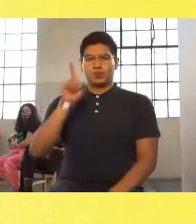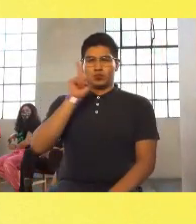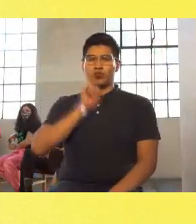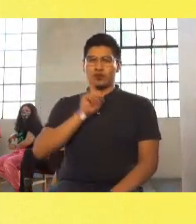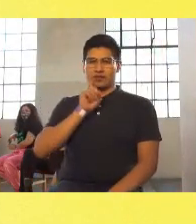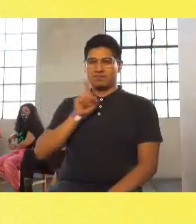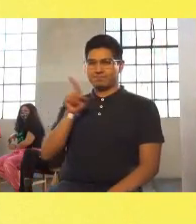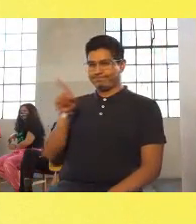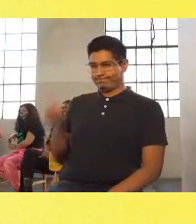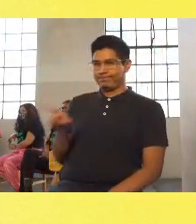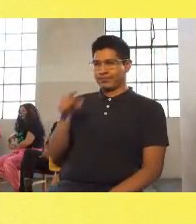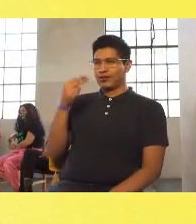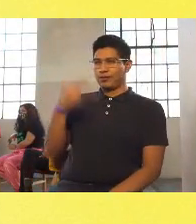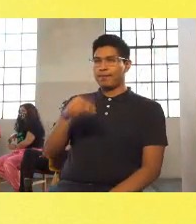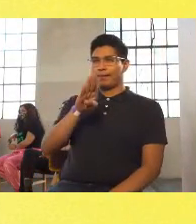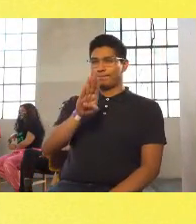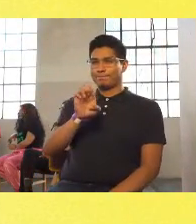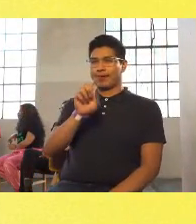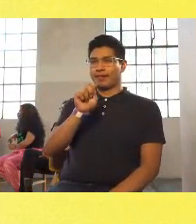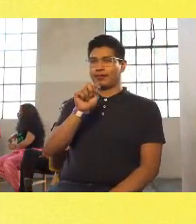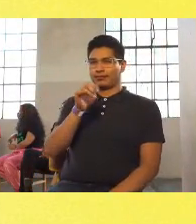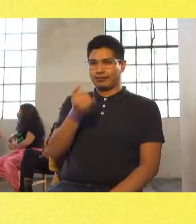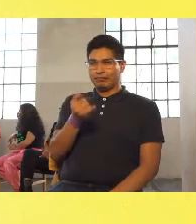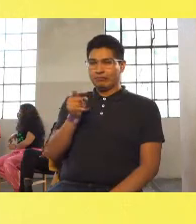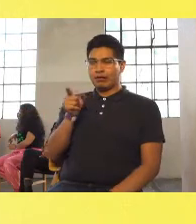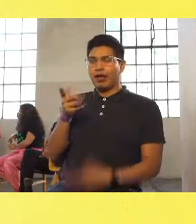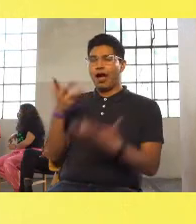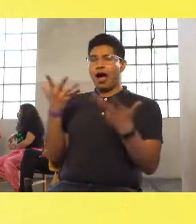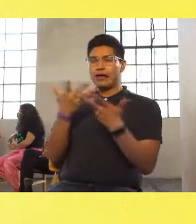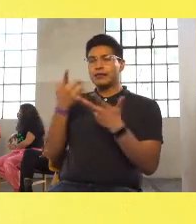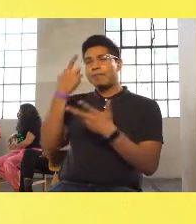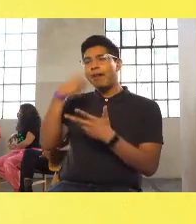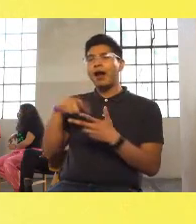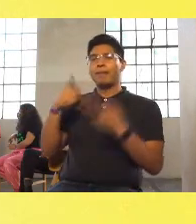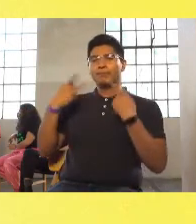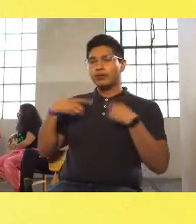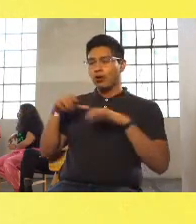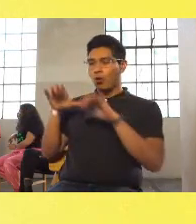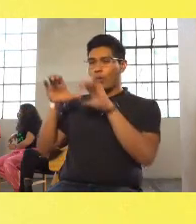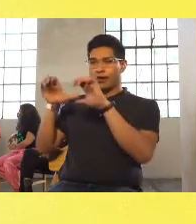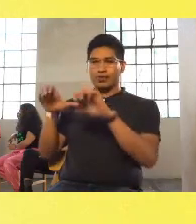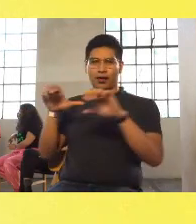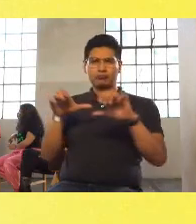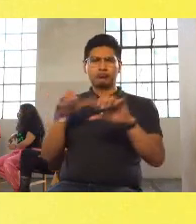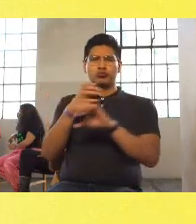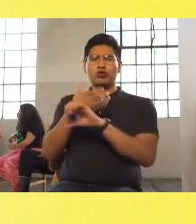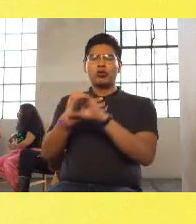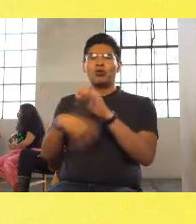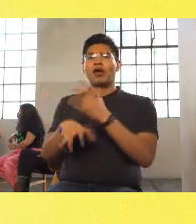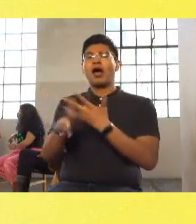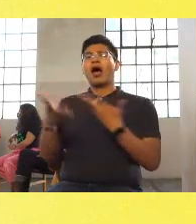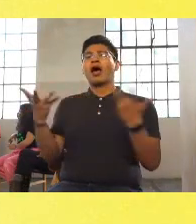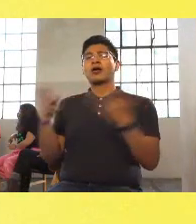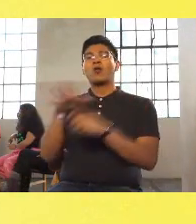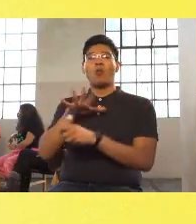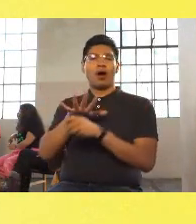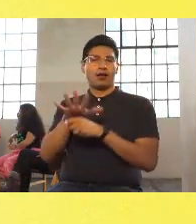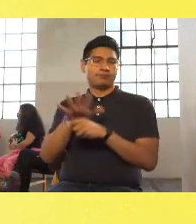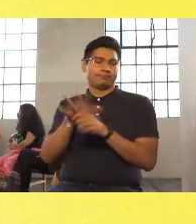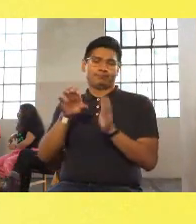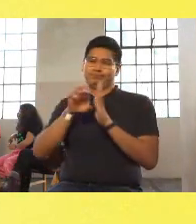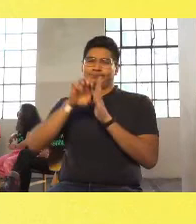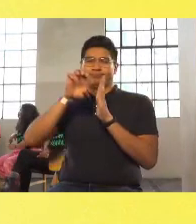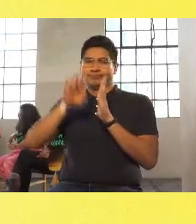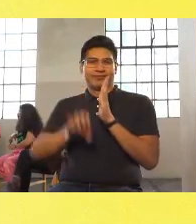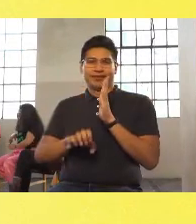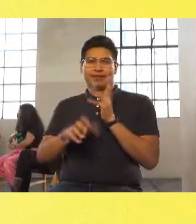descripción de su puesto, como labores de cuidados, lo pensamos, ¿no? ¿Qué se hace? O sea, es de cosas tan básicas como decir que haya